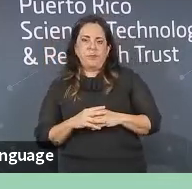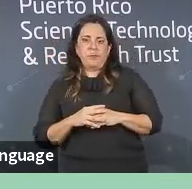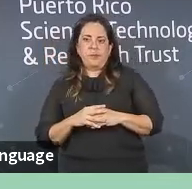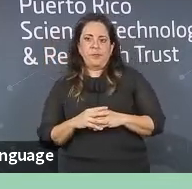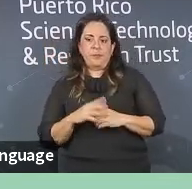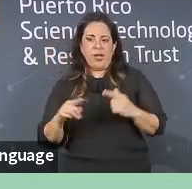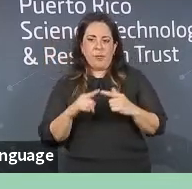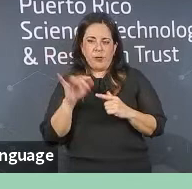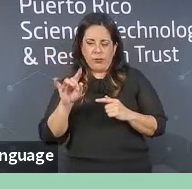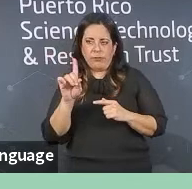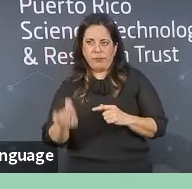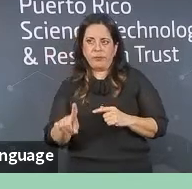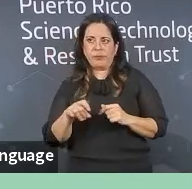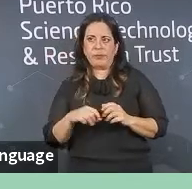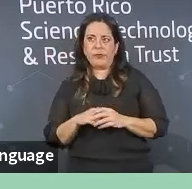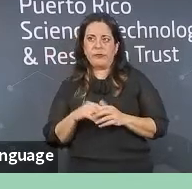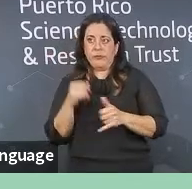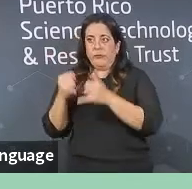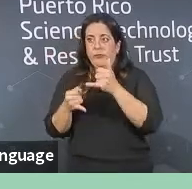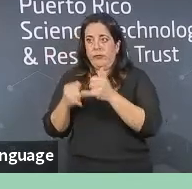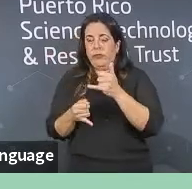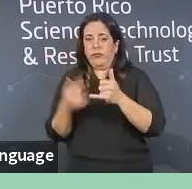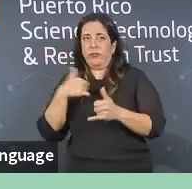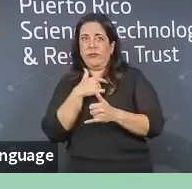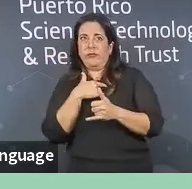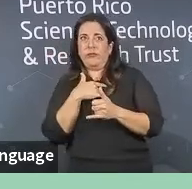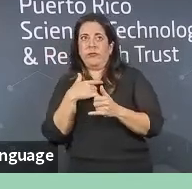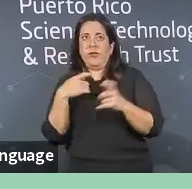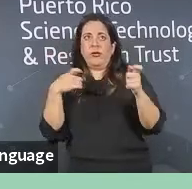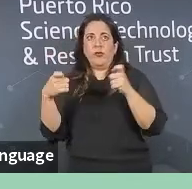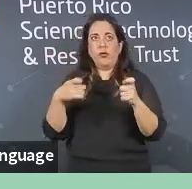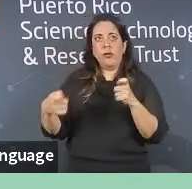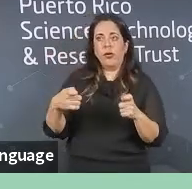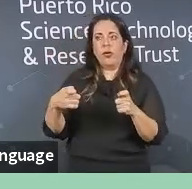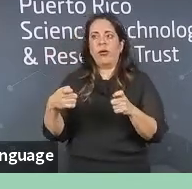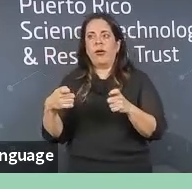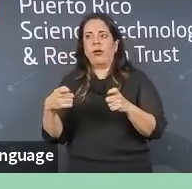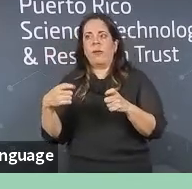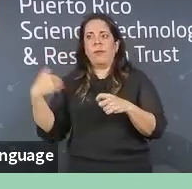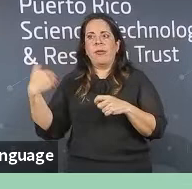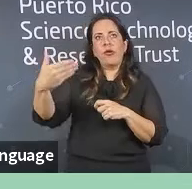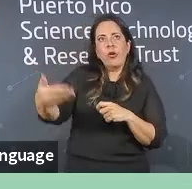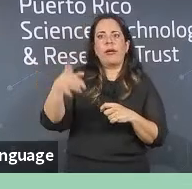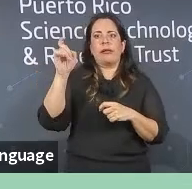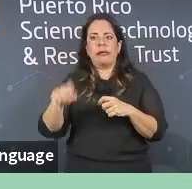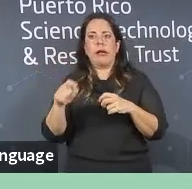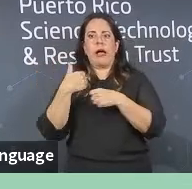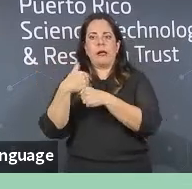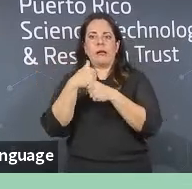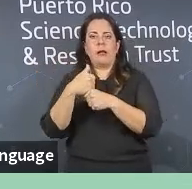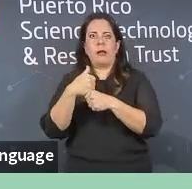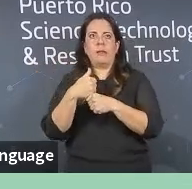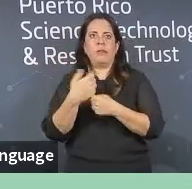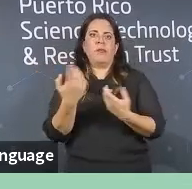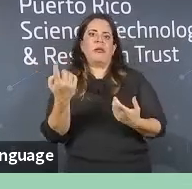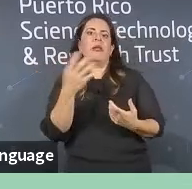esta pregunta. Y finalmente hablar sobre regulaciones, calibraciones periódicas que se deben de hacer y un